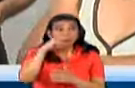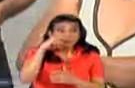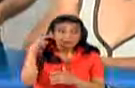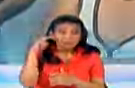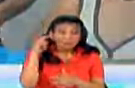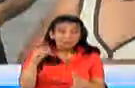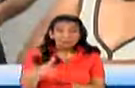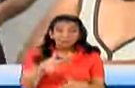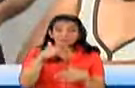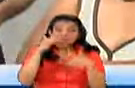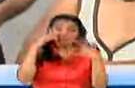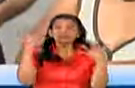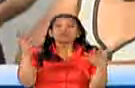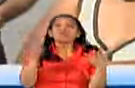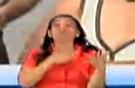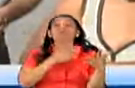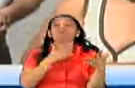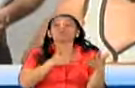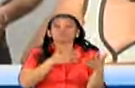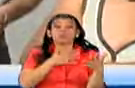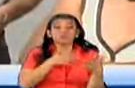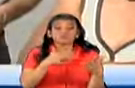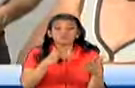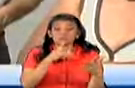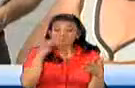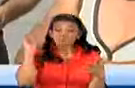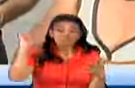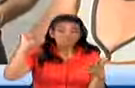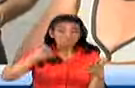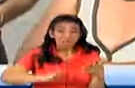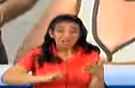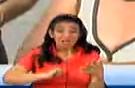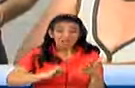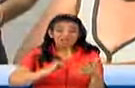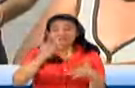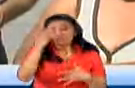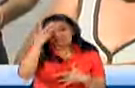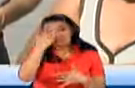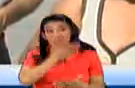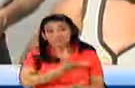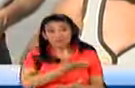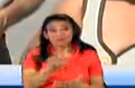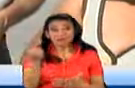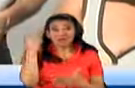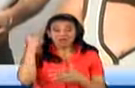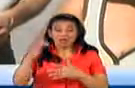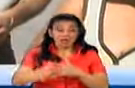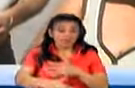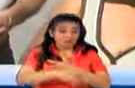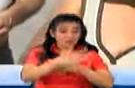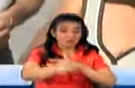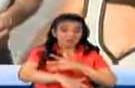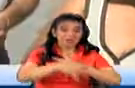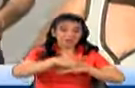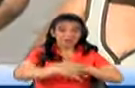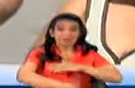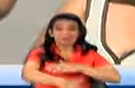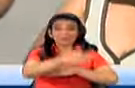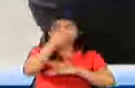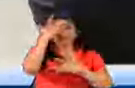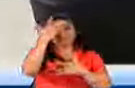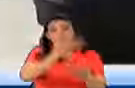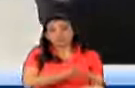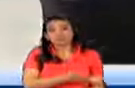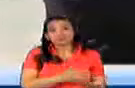este polvo, que respiran el aire mal sano que tenemos atrás por la quebrada. Se